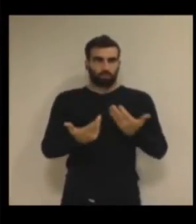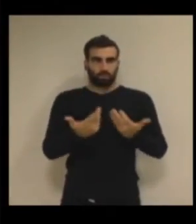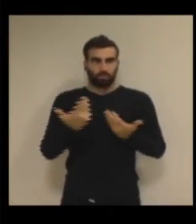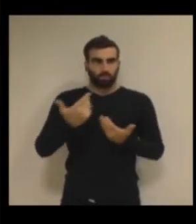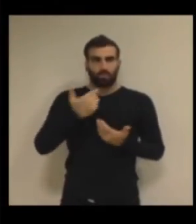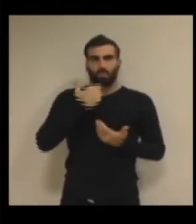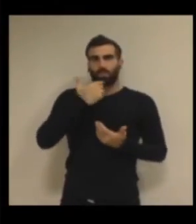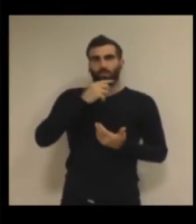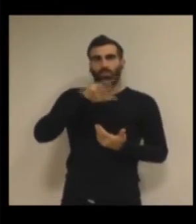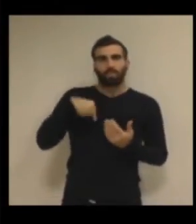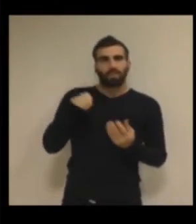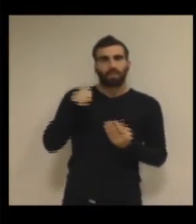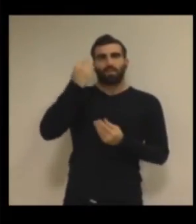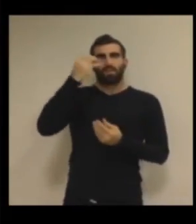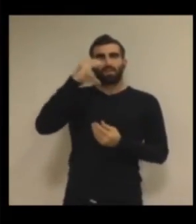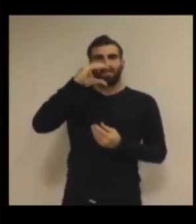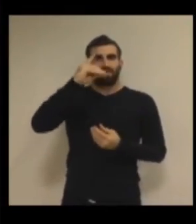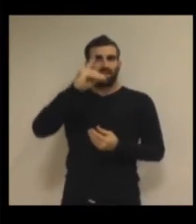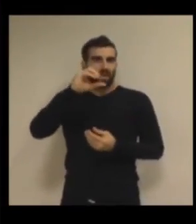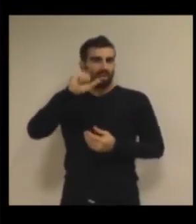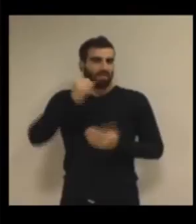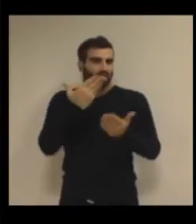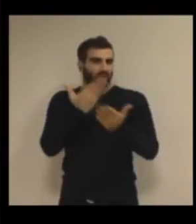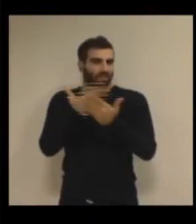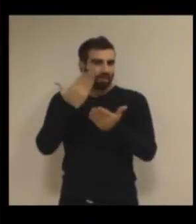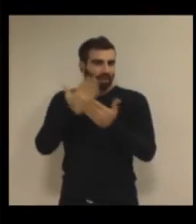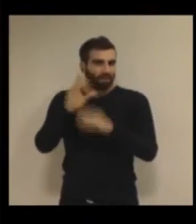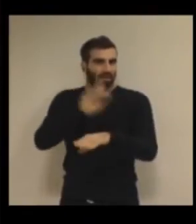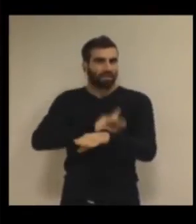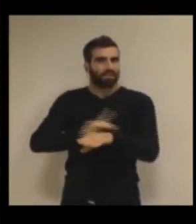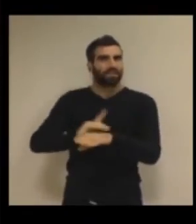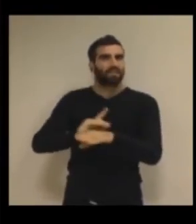el CDA, ¿no? El Certificado Digital Accesible, es un elemento muy complejo,